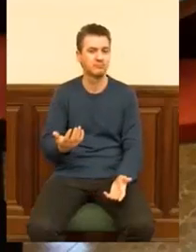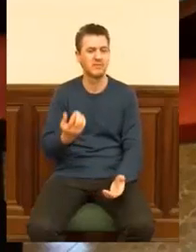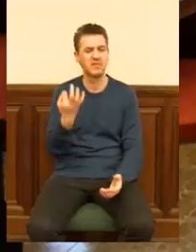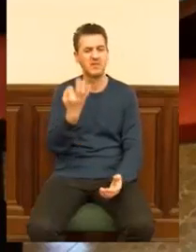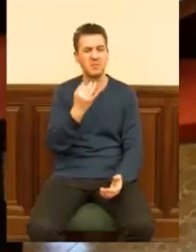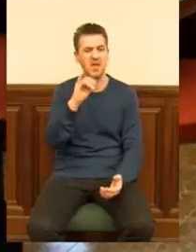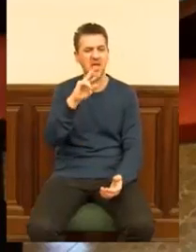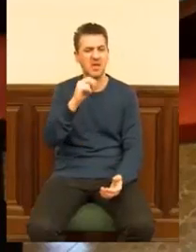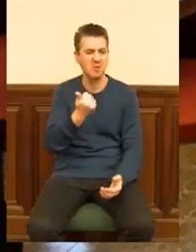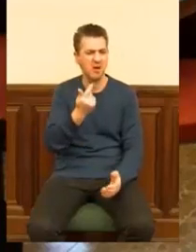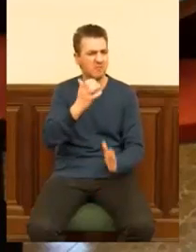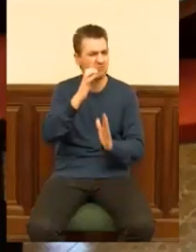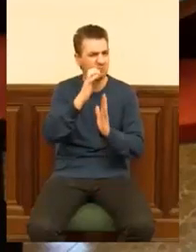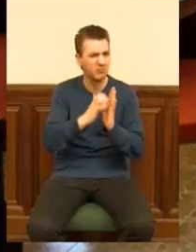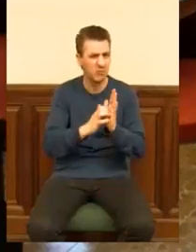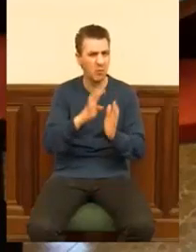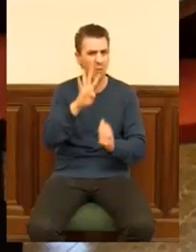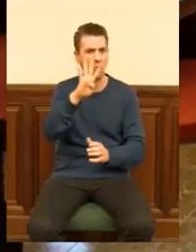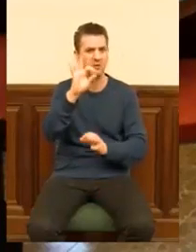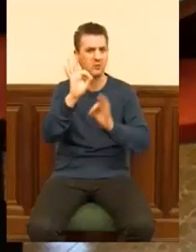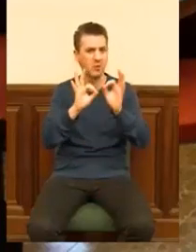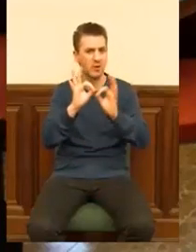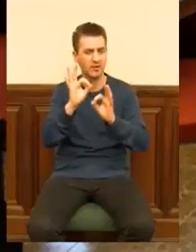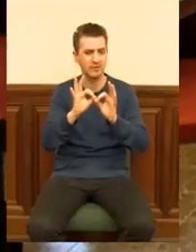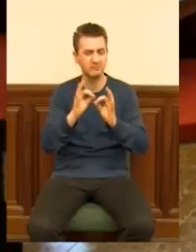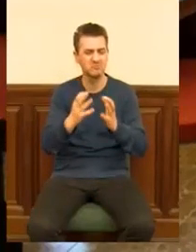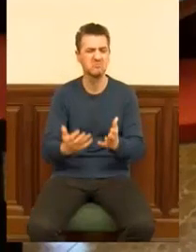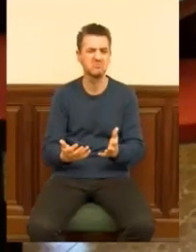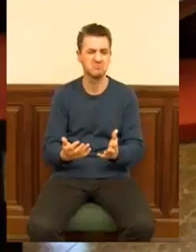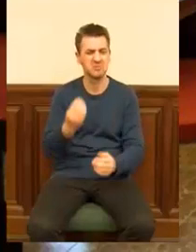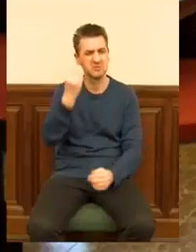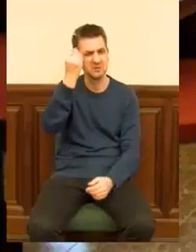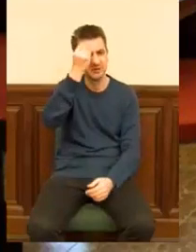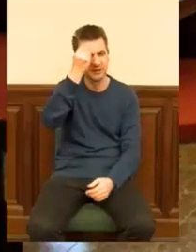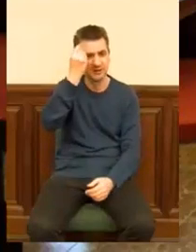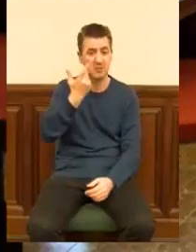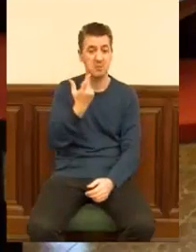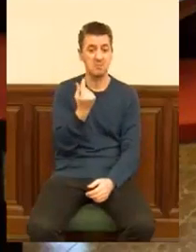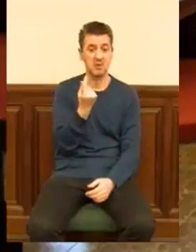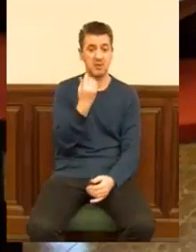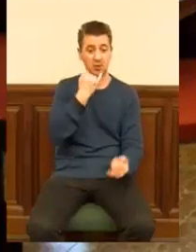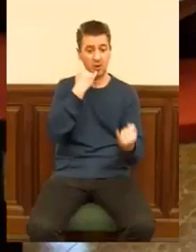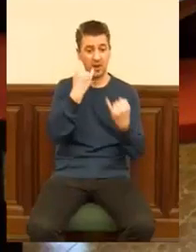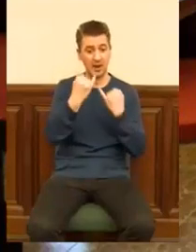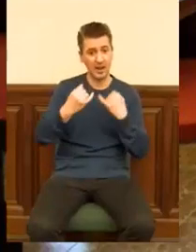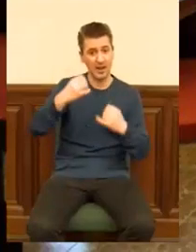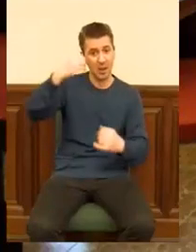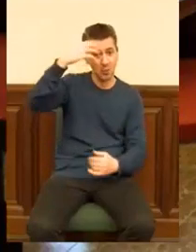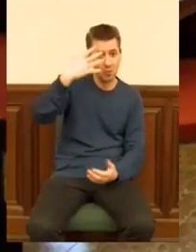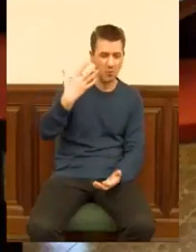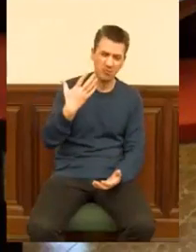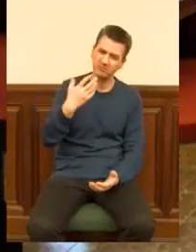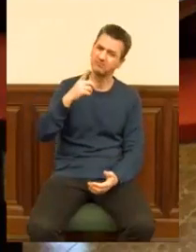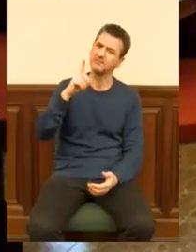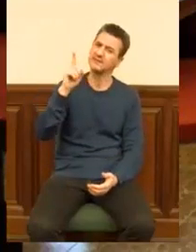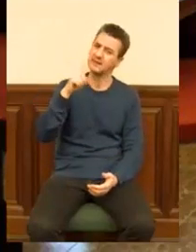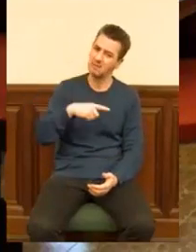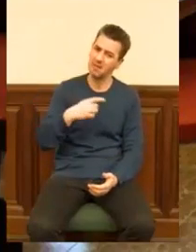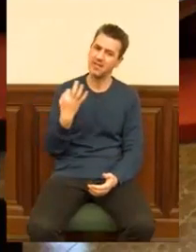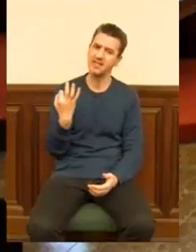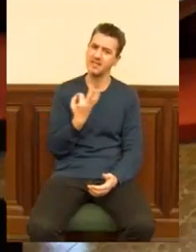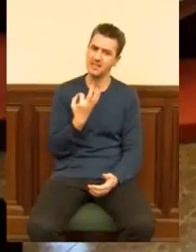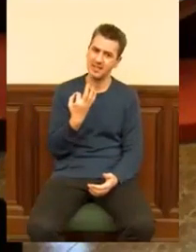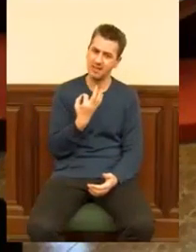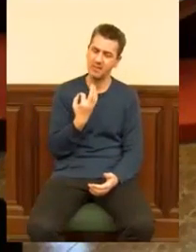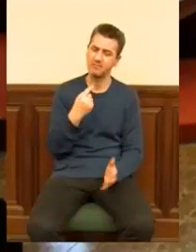súper reducido del 4%, creemos que el precio de la energía, el precio de la luz, también debería de tener